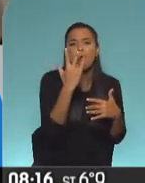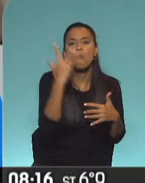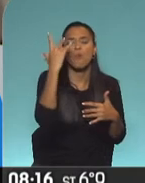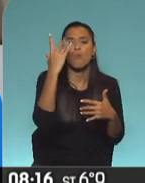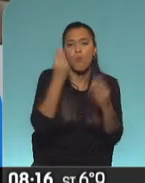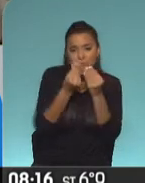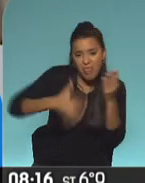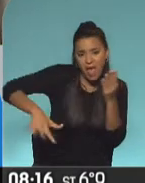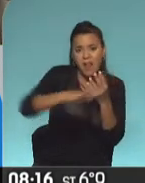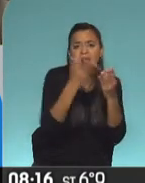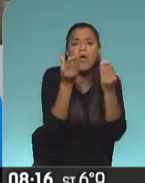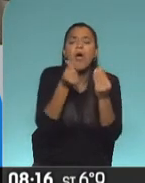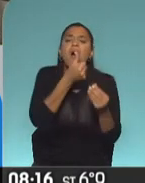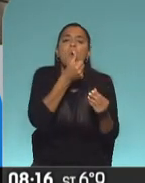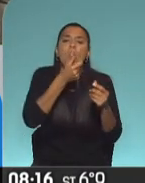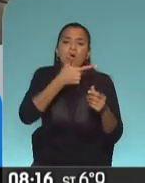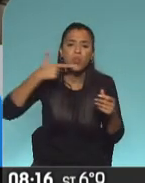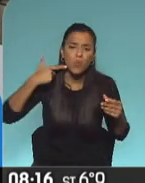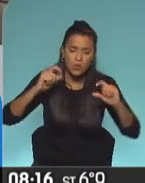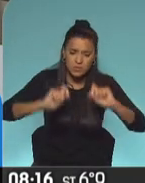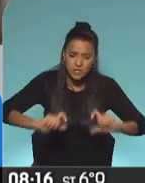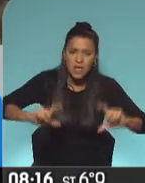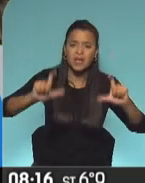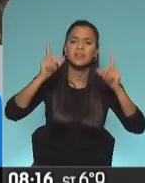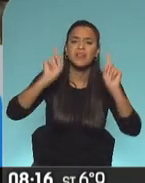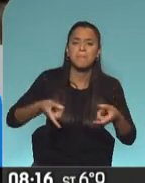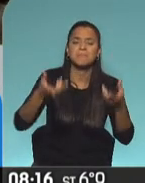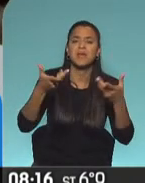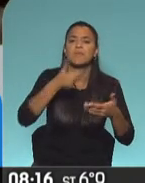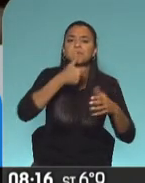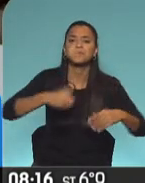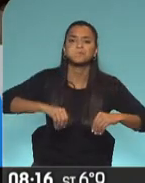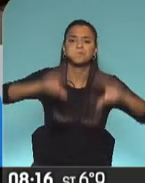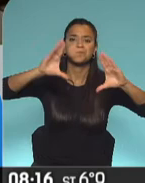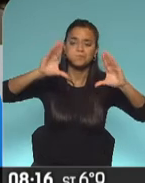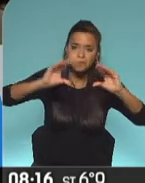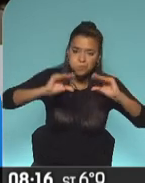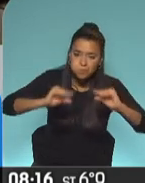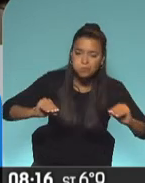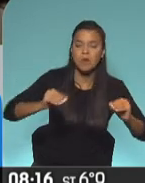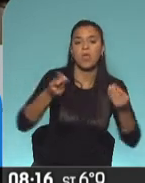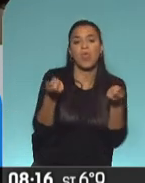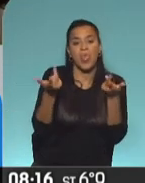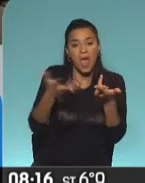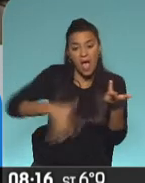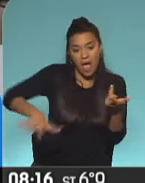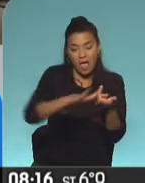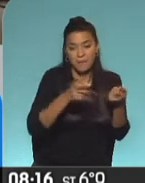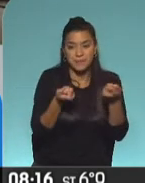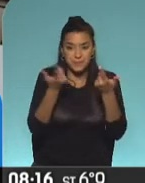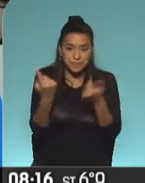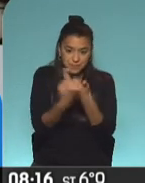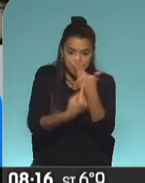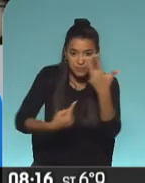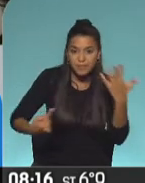grandes reservorios de agua dulce, también son grandes mitigadores de inundaciones, son ecosistemas que le brindan beneficios al